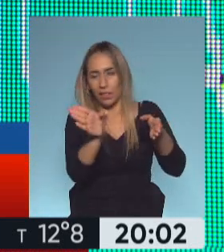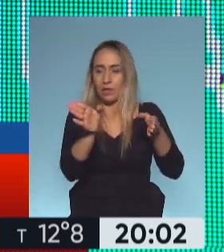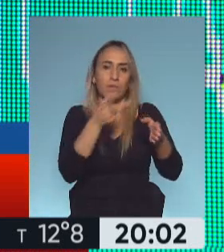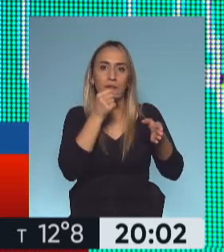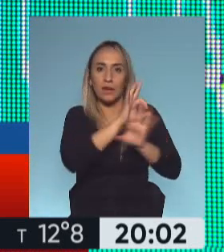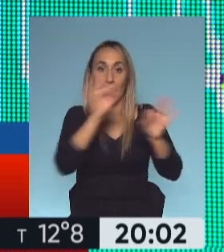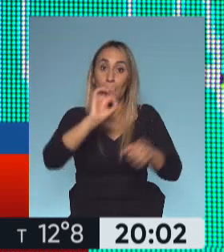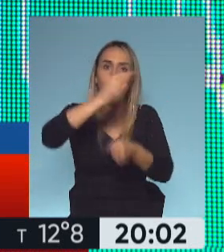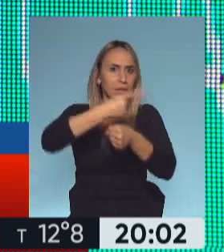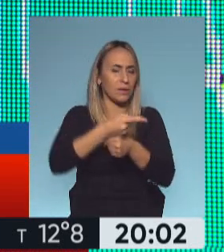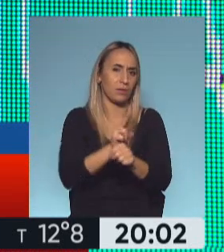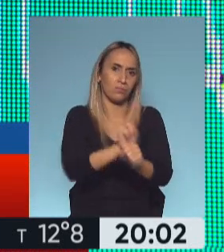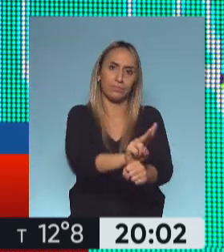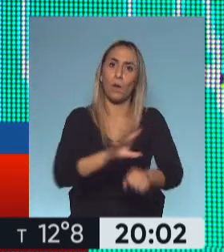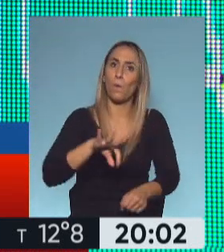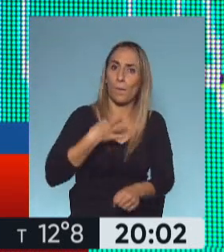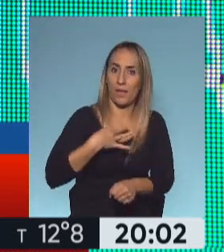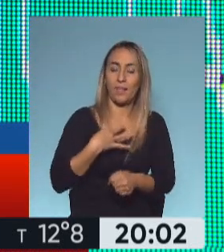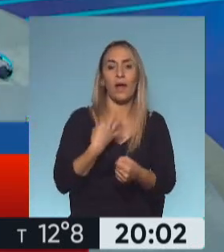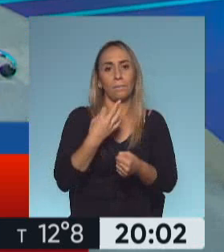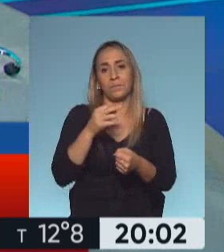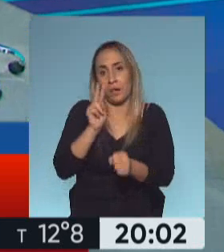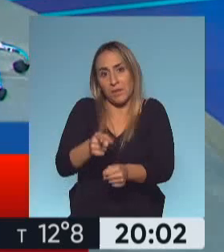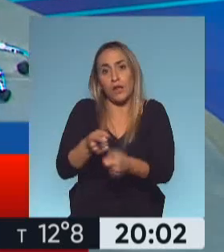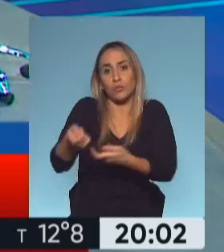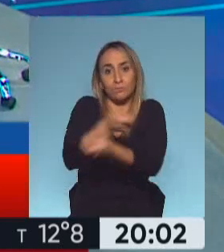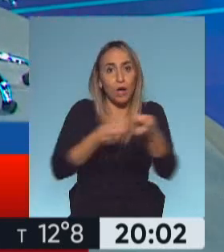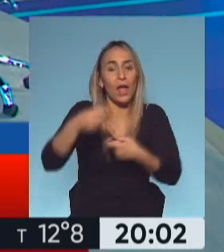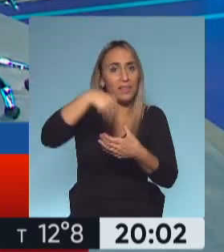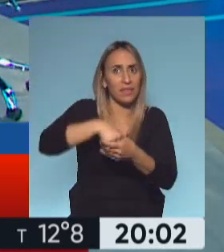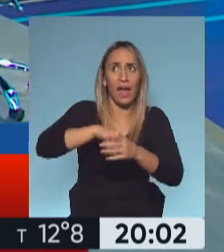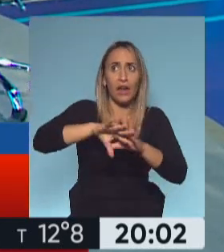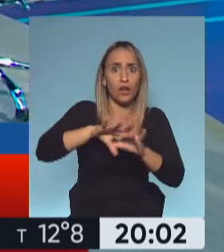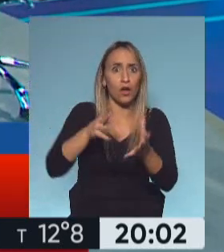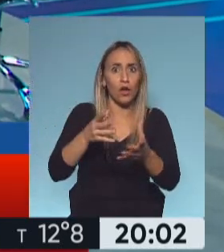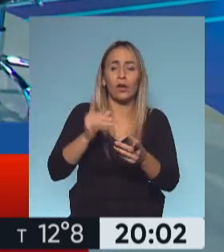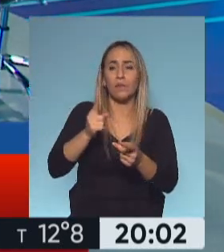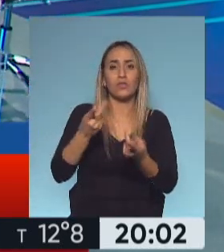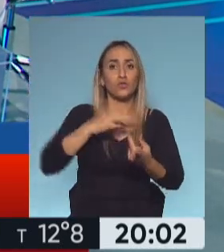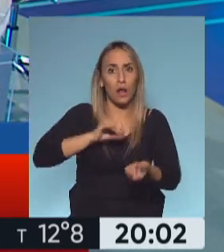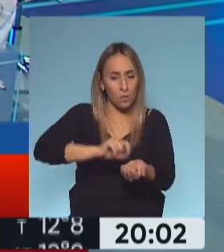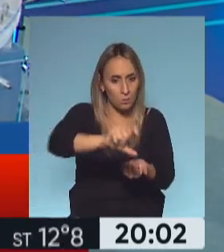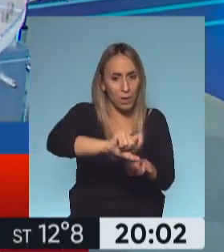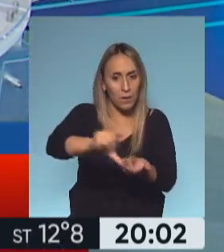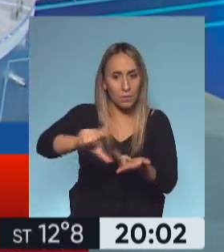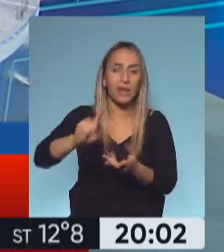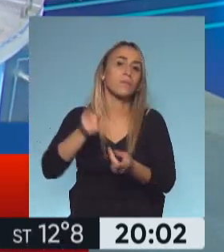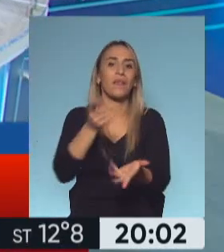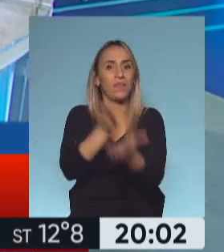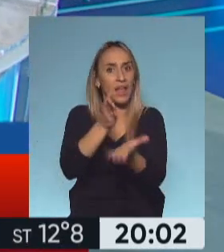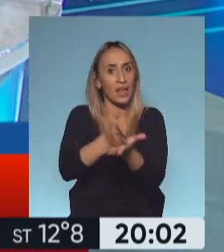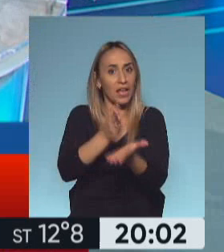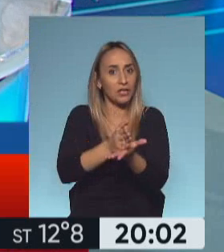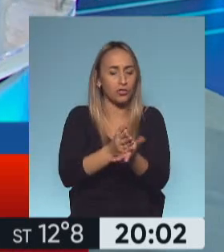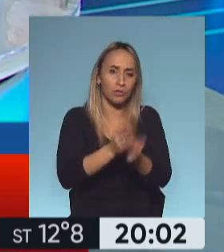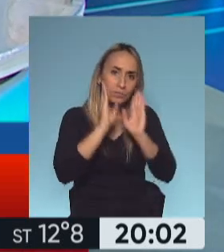que es primero la vida, cuidar, por supuesto, el consumo interno, recuperar salarios, extender ampliaciones de derechos en la República Argentina por los sectores